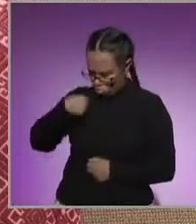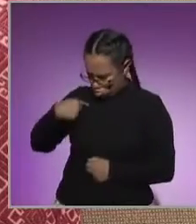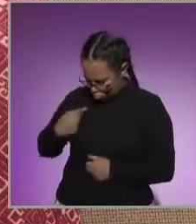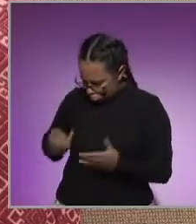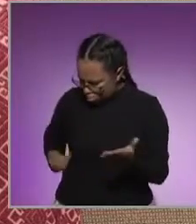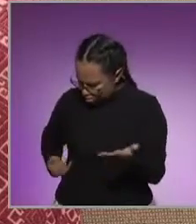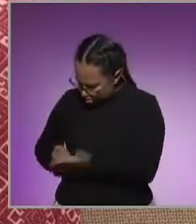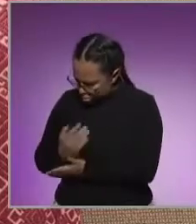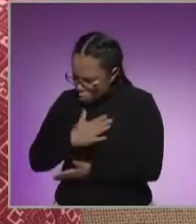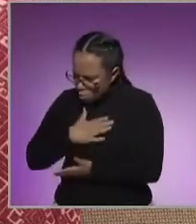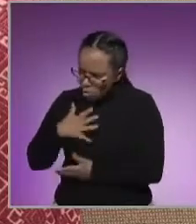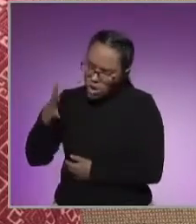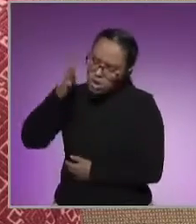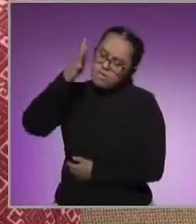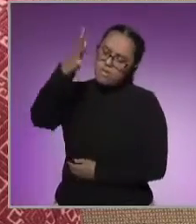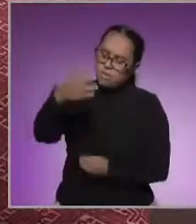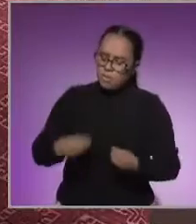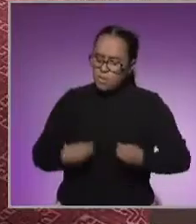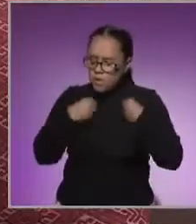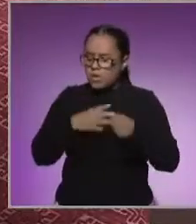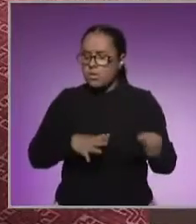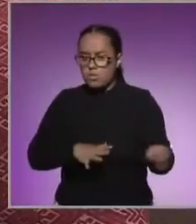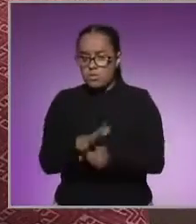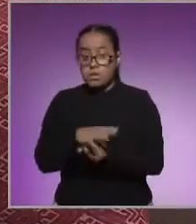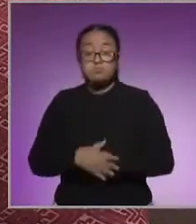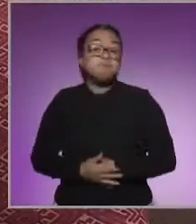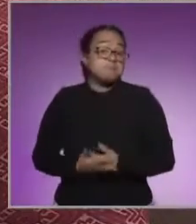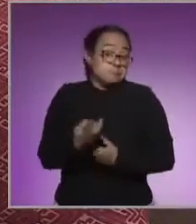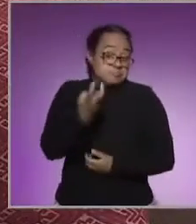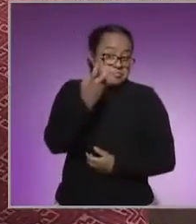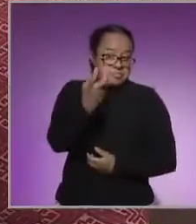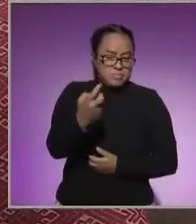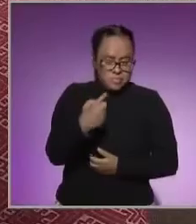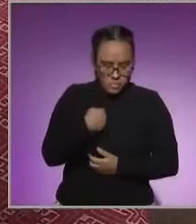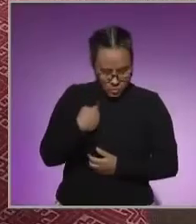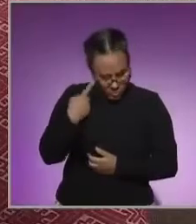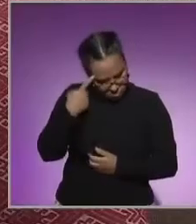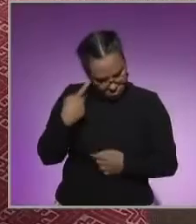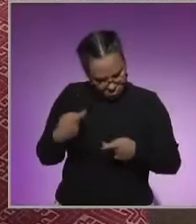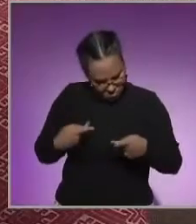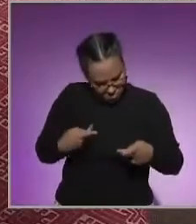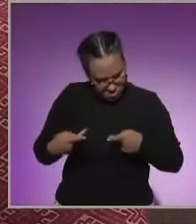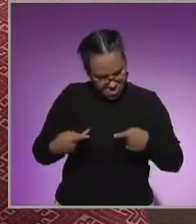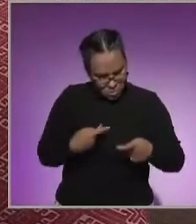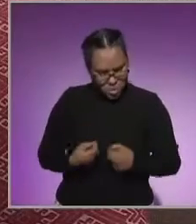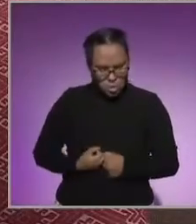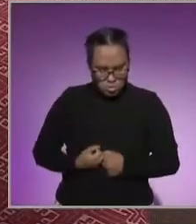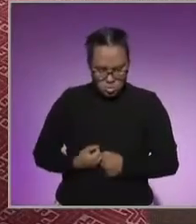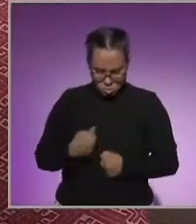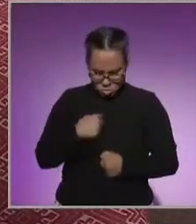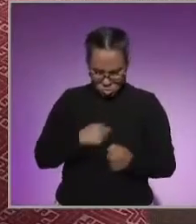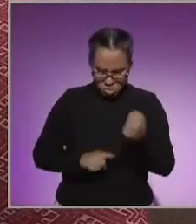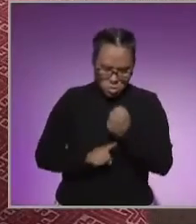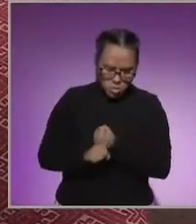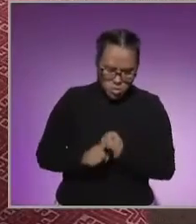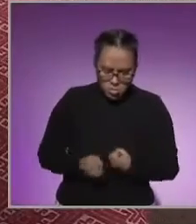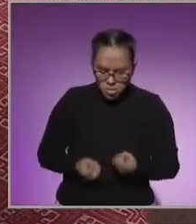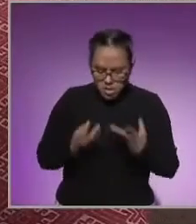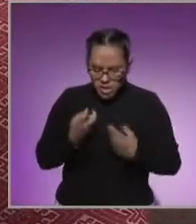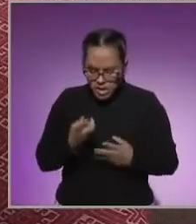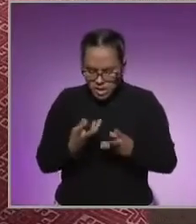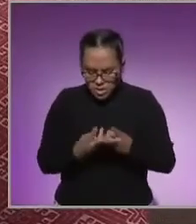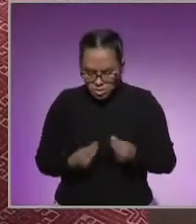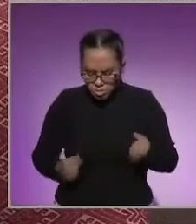lo que quiero hacer con mi vida y entonces hice un pequeño plan ok cuántos problemas tengo igual no puedo